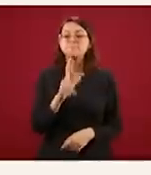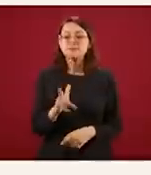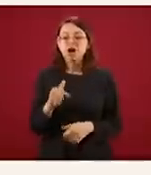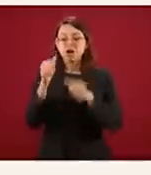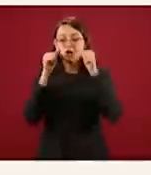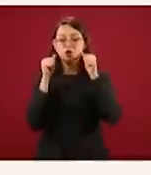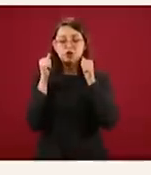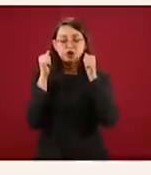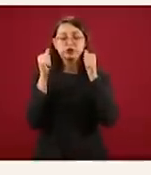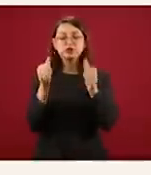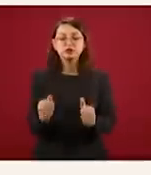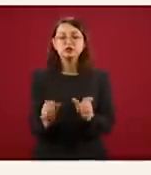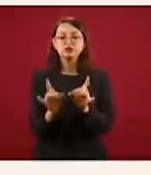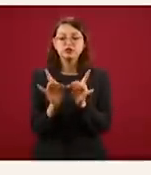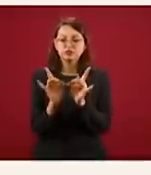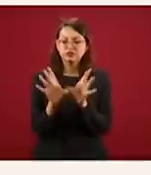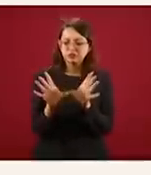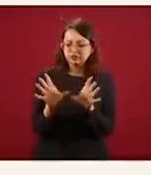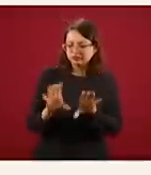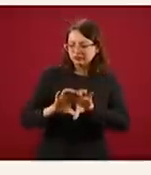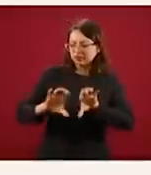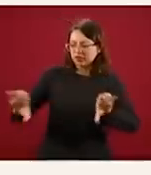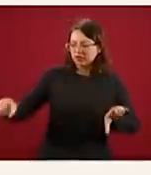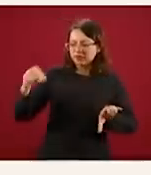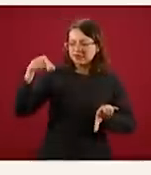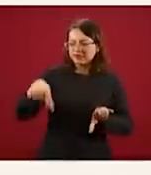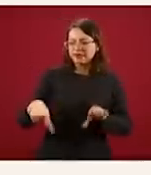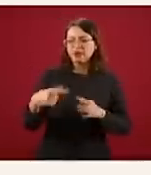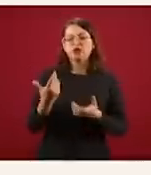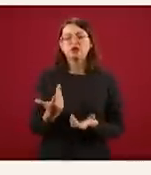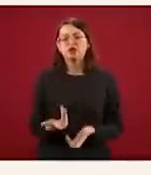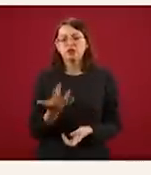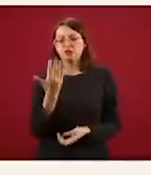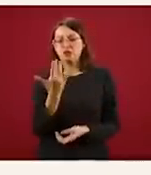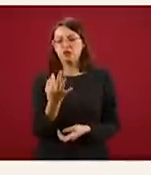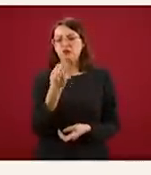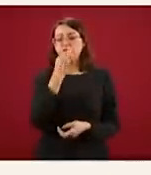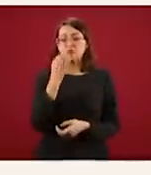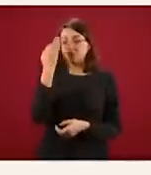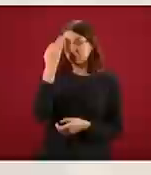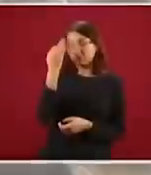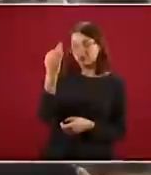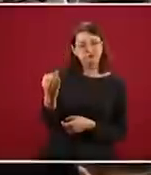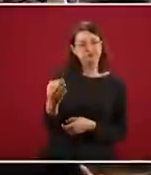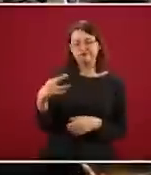alertas por pérdida de presión de 50 minutos a tan solo 10 minutos.